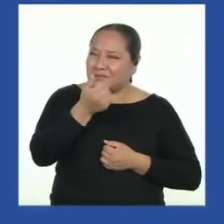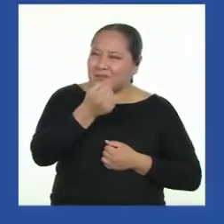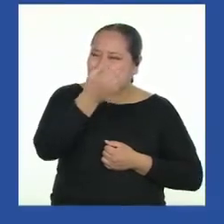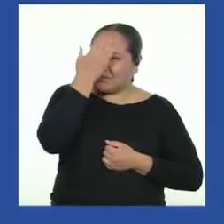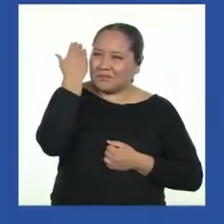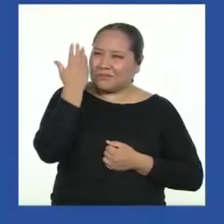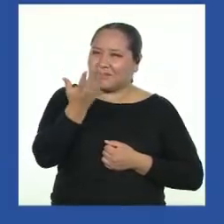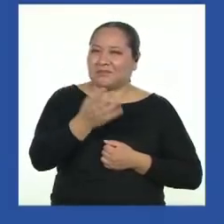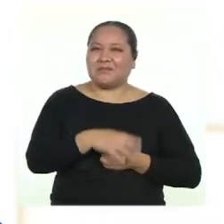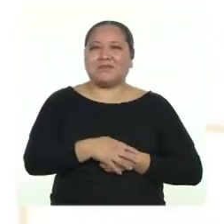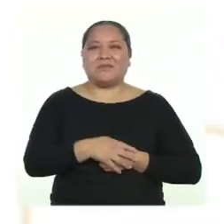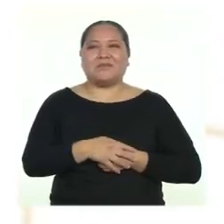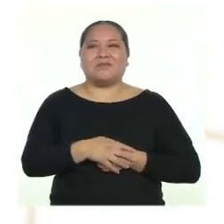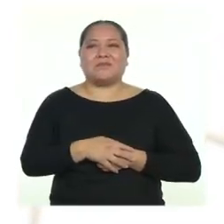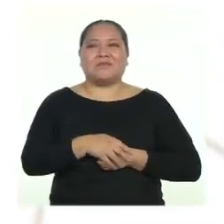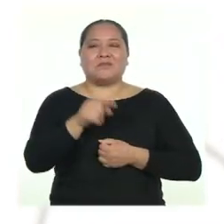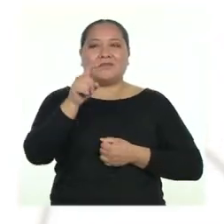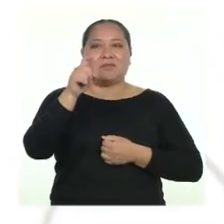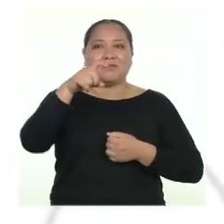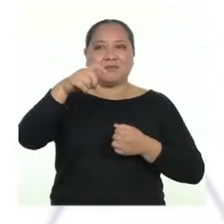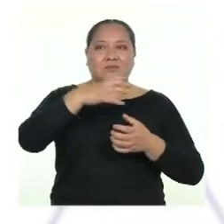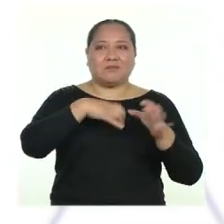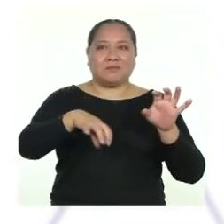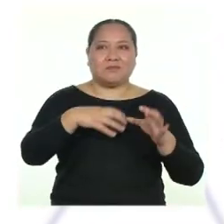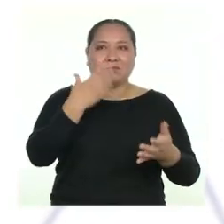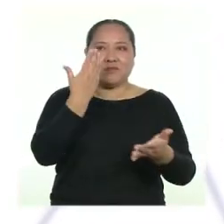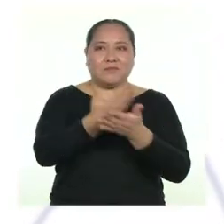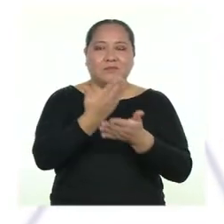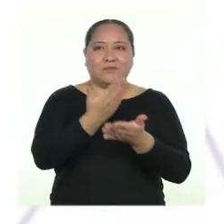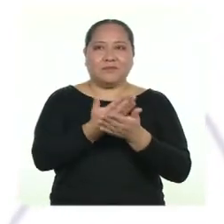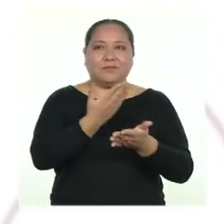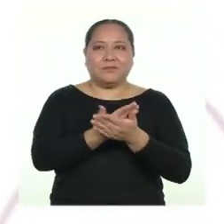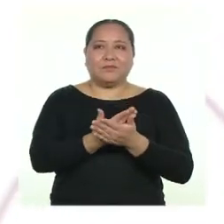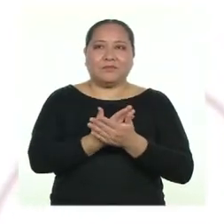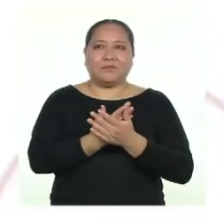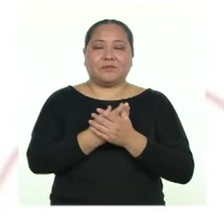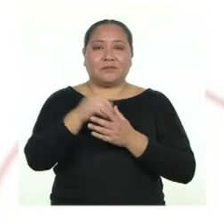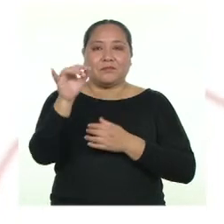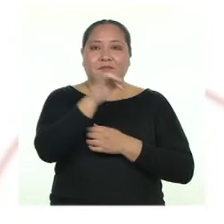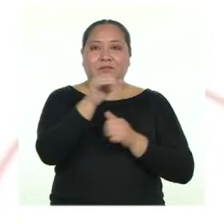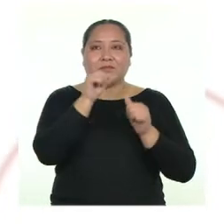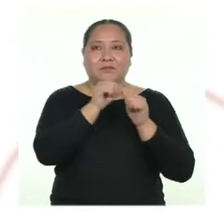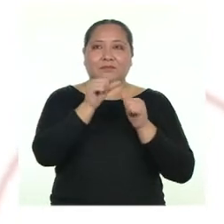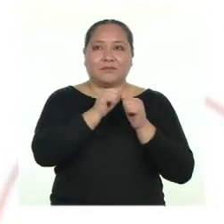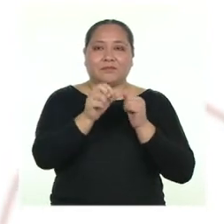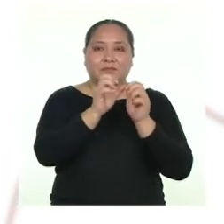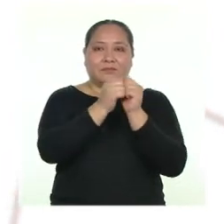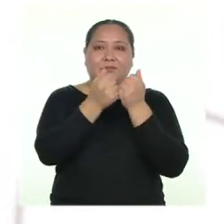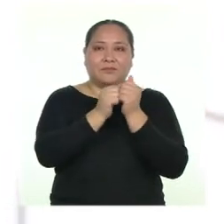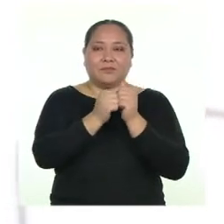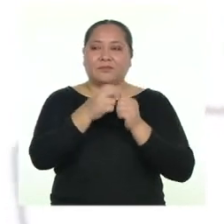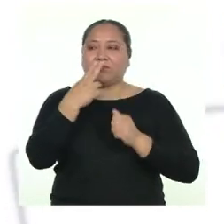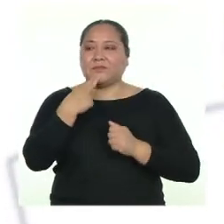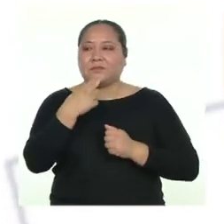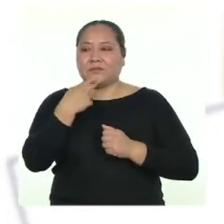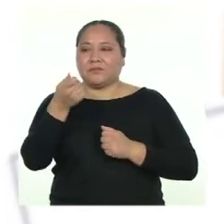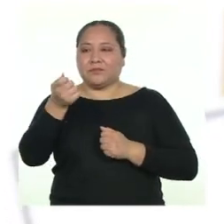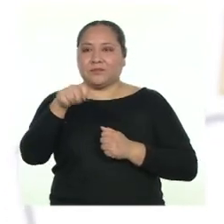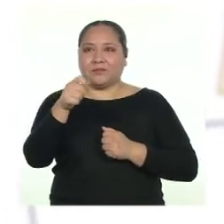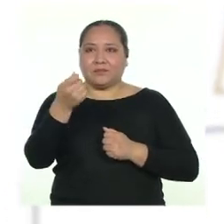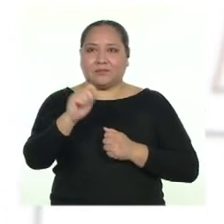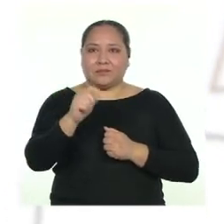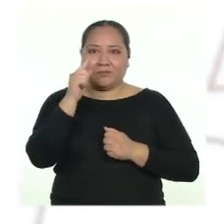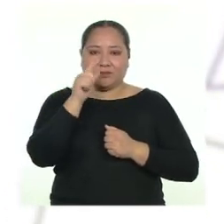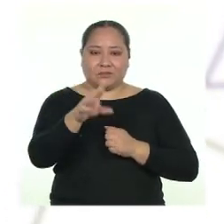pasa. Lo que tenemos que hacer es verificar si la misma cantidad de panes y cucharaditas de azúcar